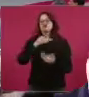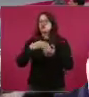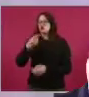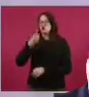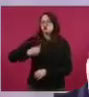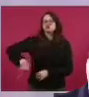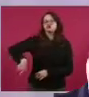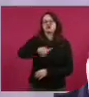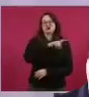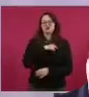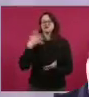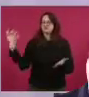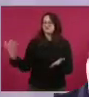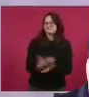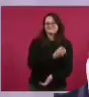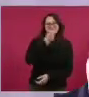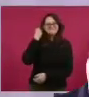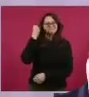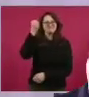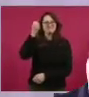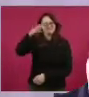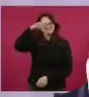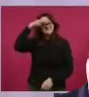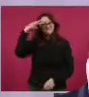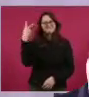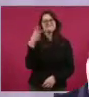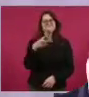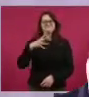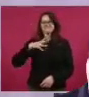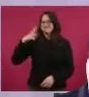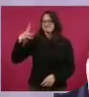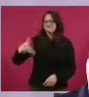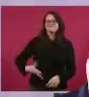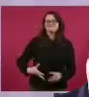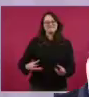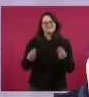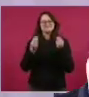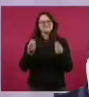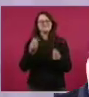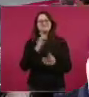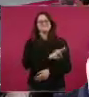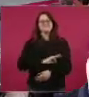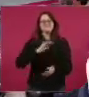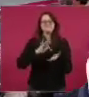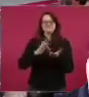triunfo que significa ser mexicano. Muchas felicidades y gracias a todos.